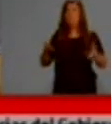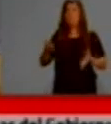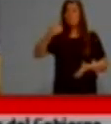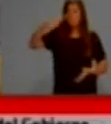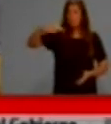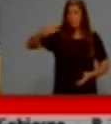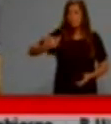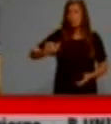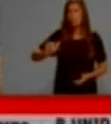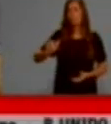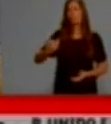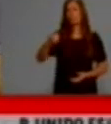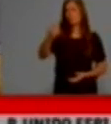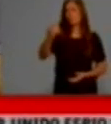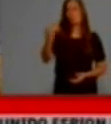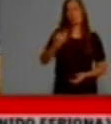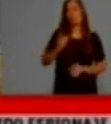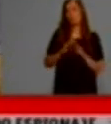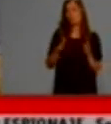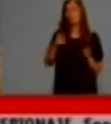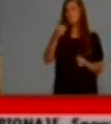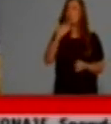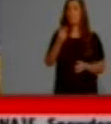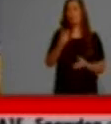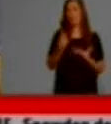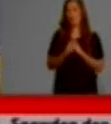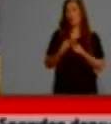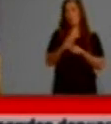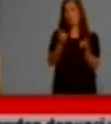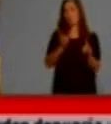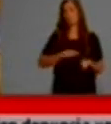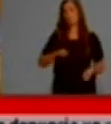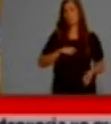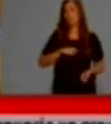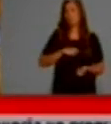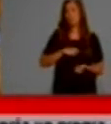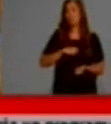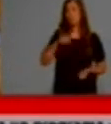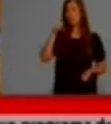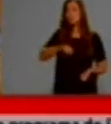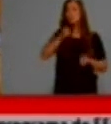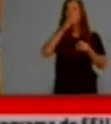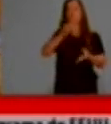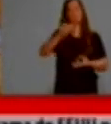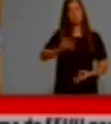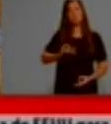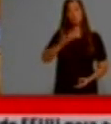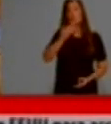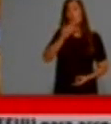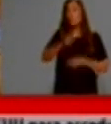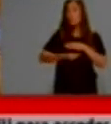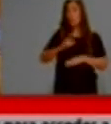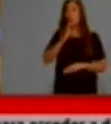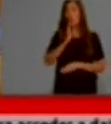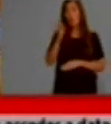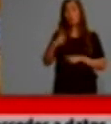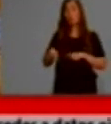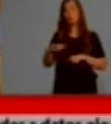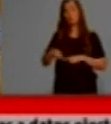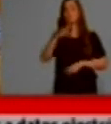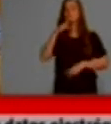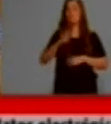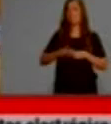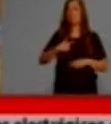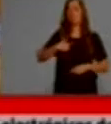verdad, es algo que debe usted a los españoles, porque eso, y no otra cosa, es el